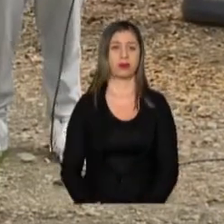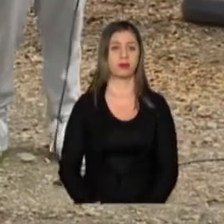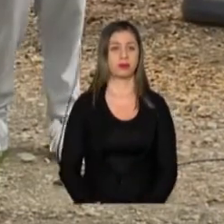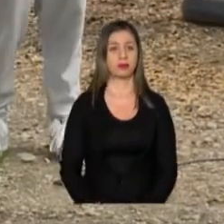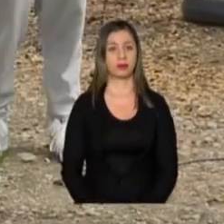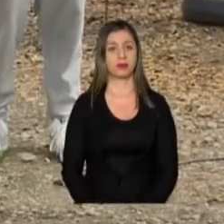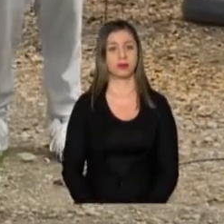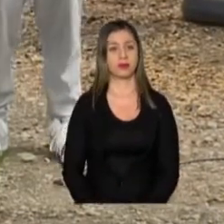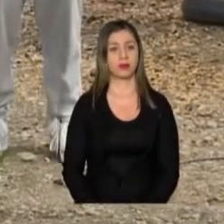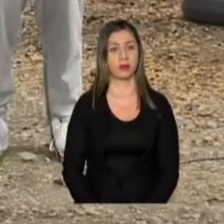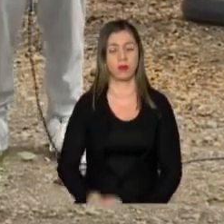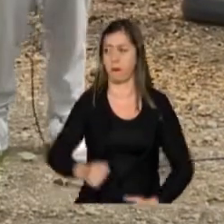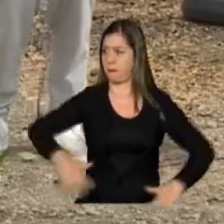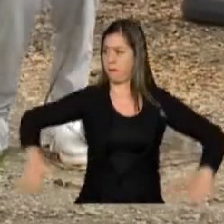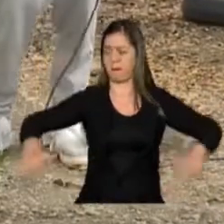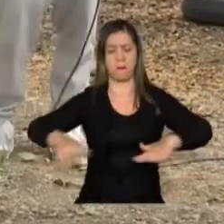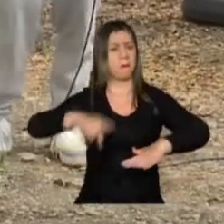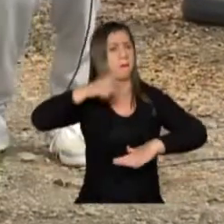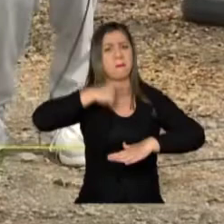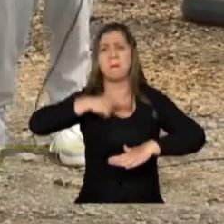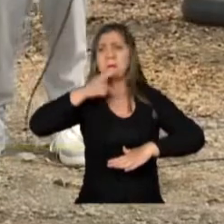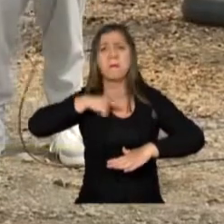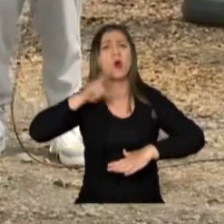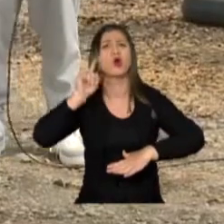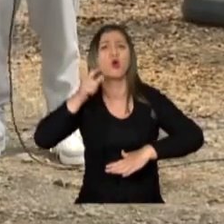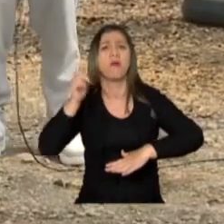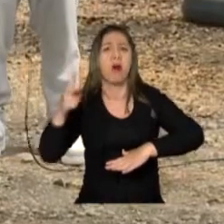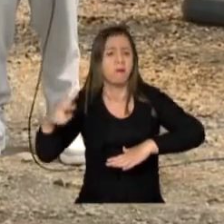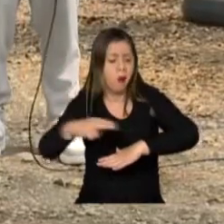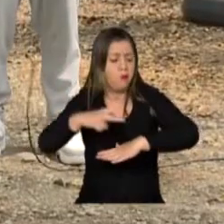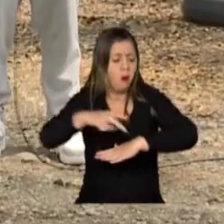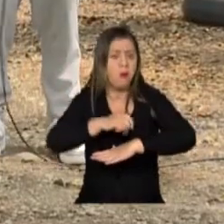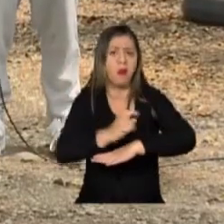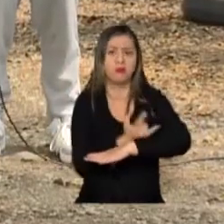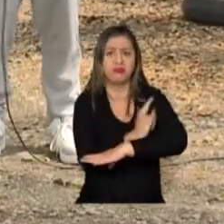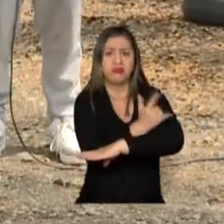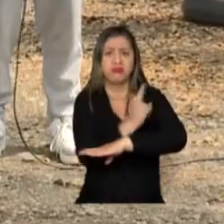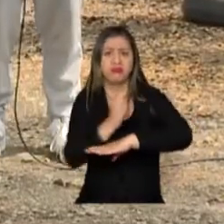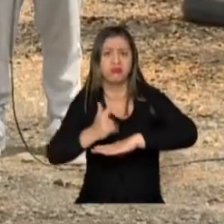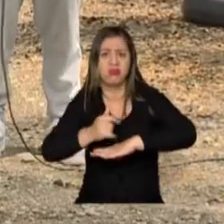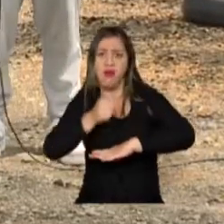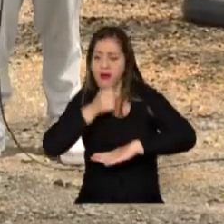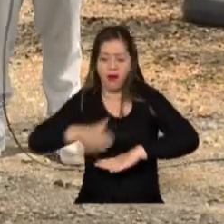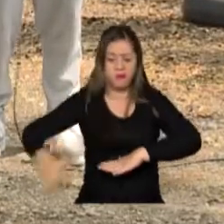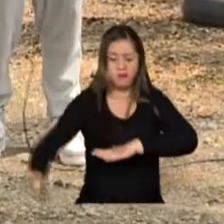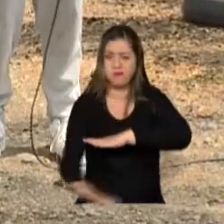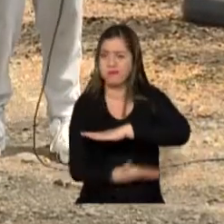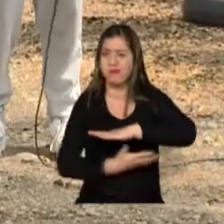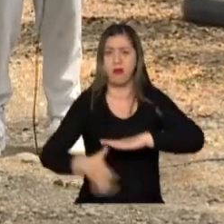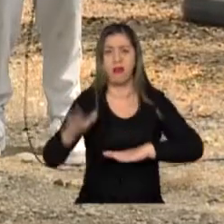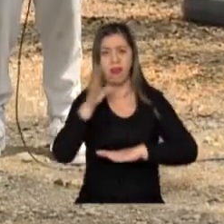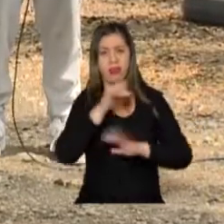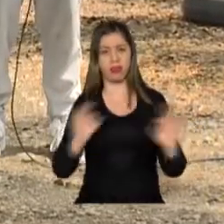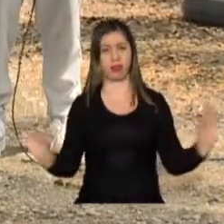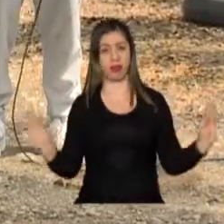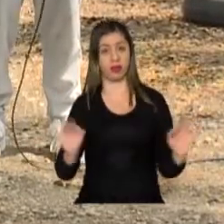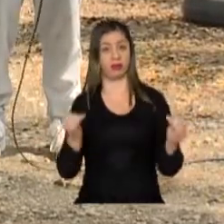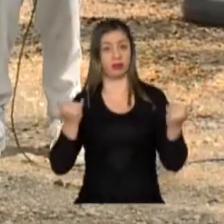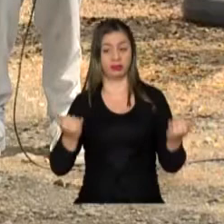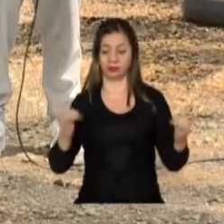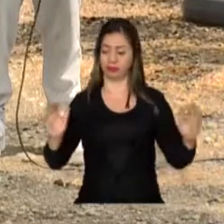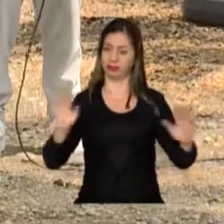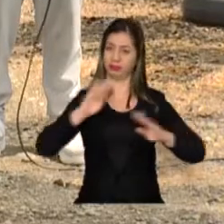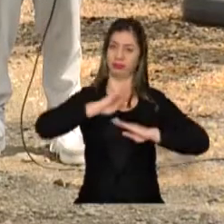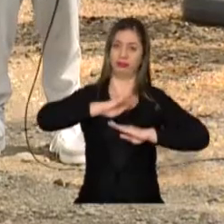No se podía ver el humedal por el buchón de agua, o sea, no había humedal. Pero realmente es gratificante y